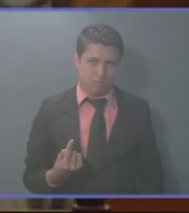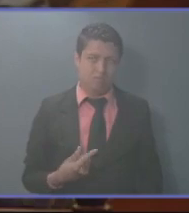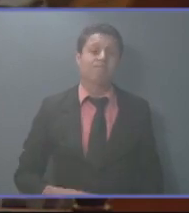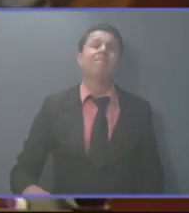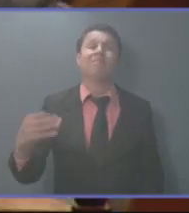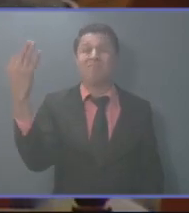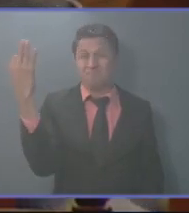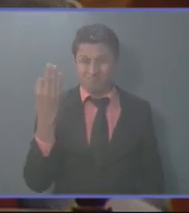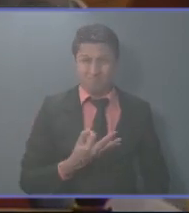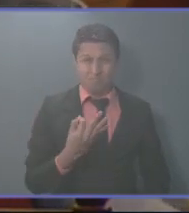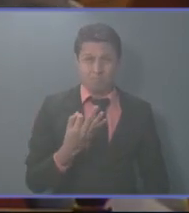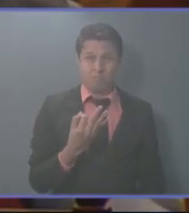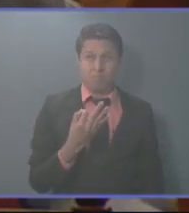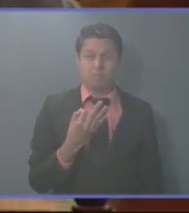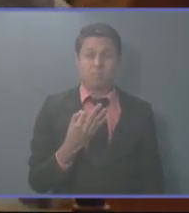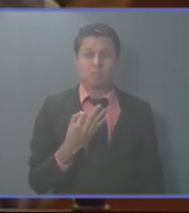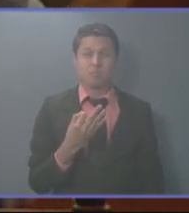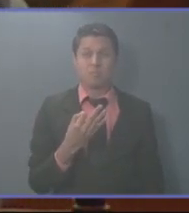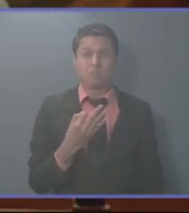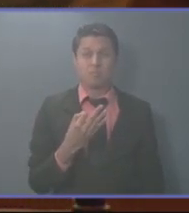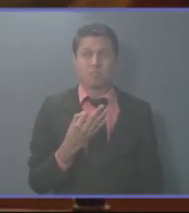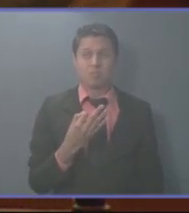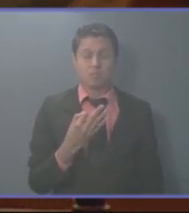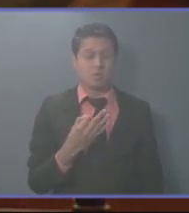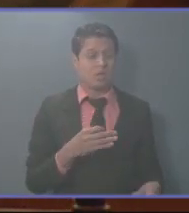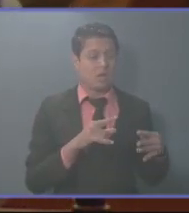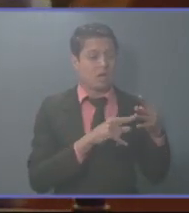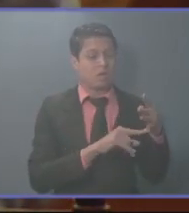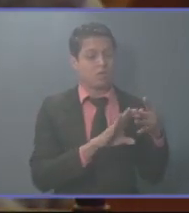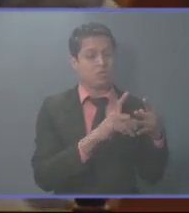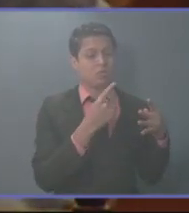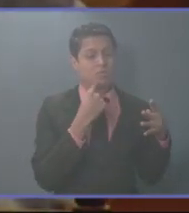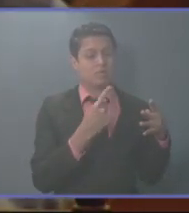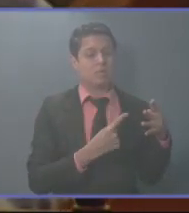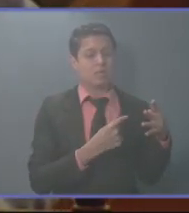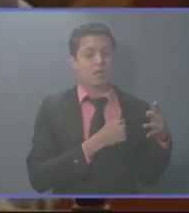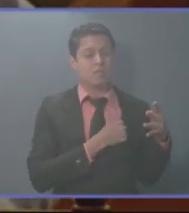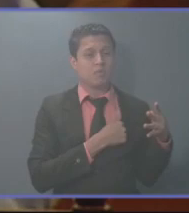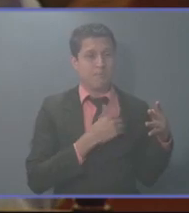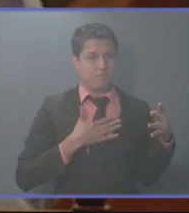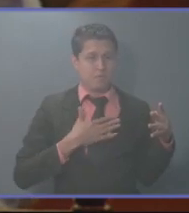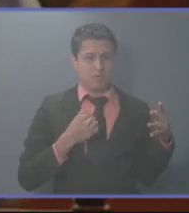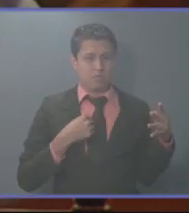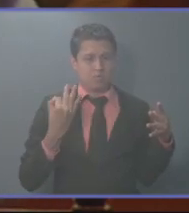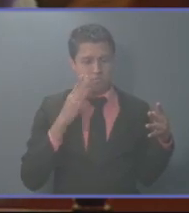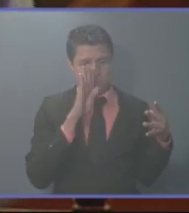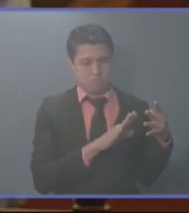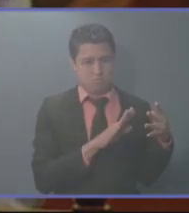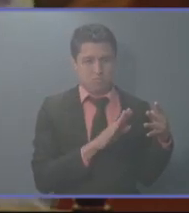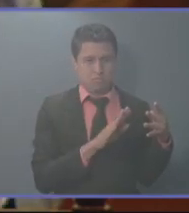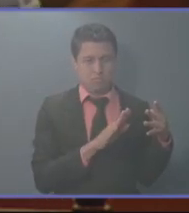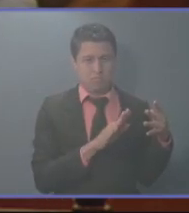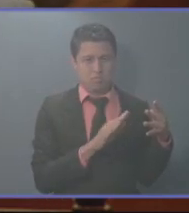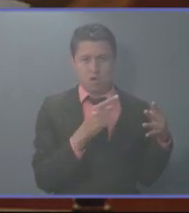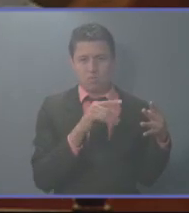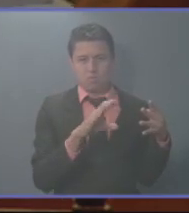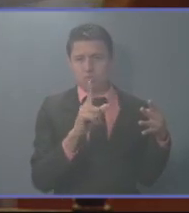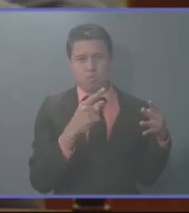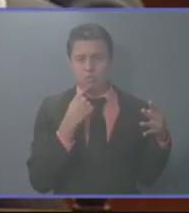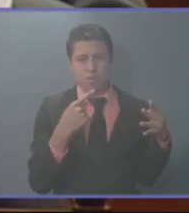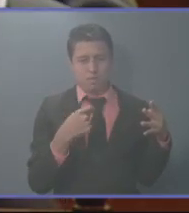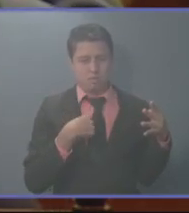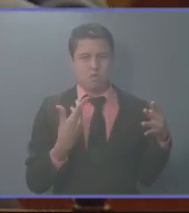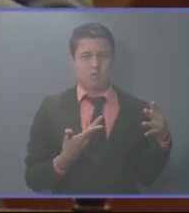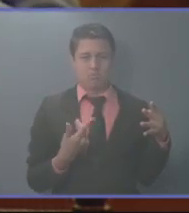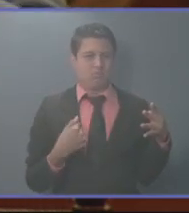Debemos de responder al cumplimiento de los deberes que nos competen. Y las